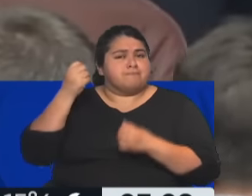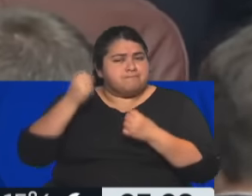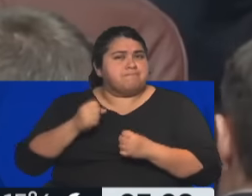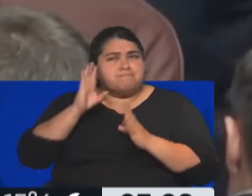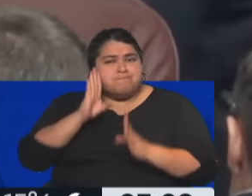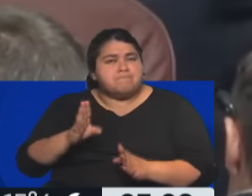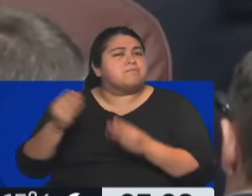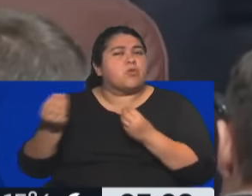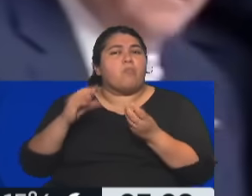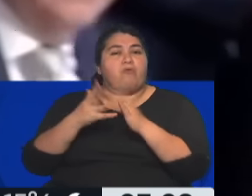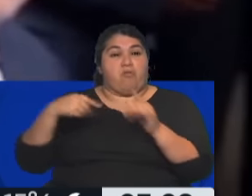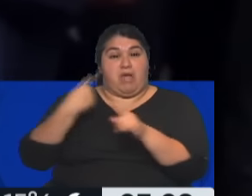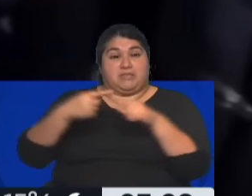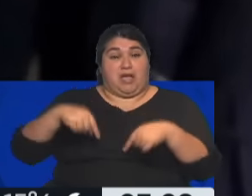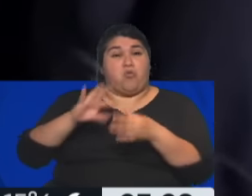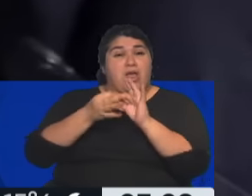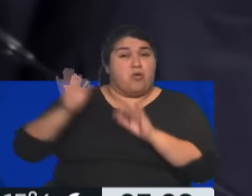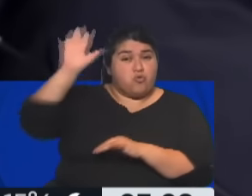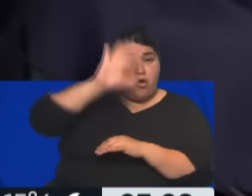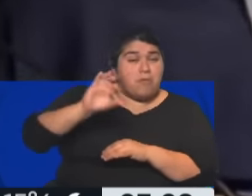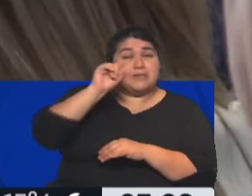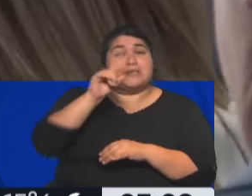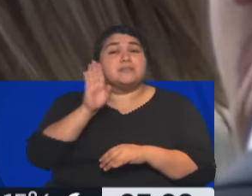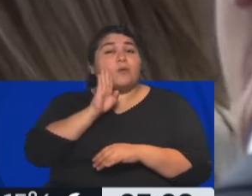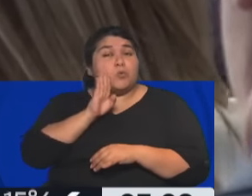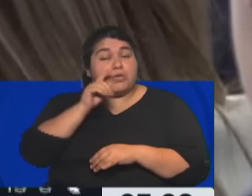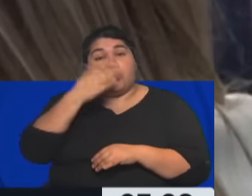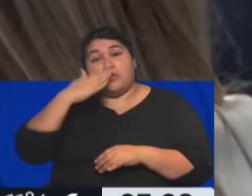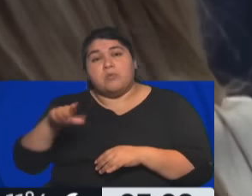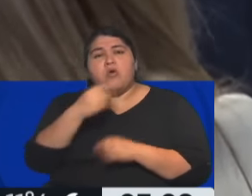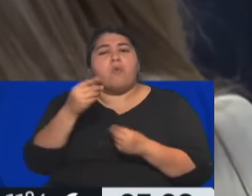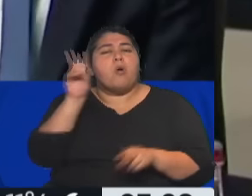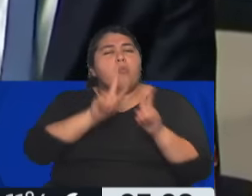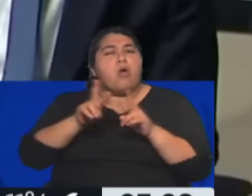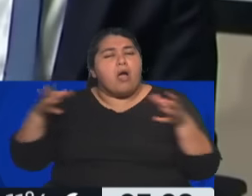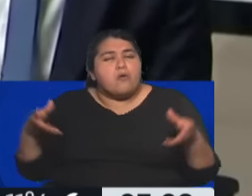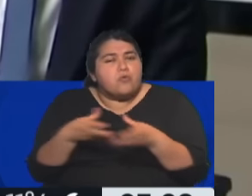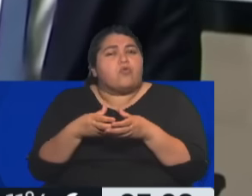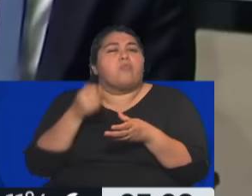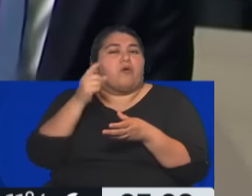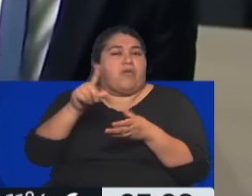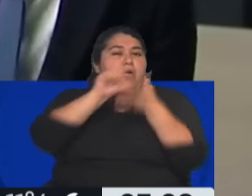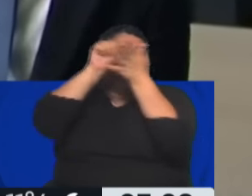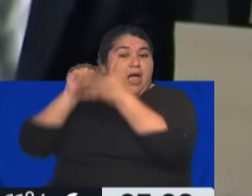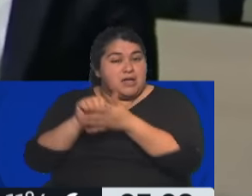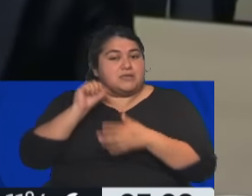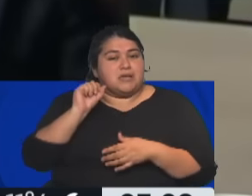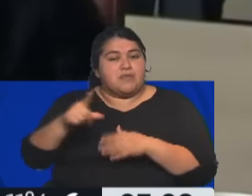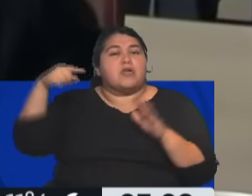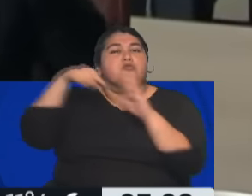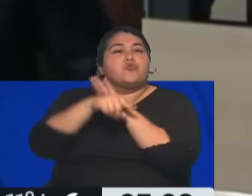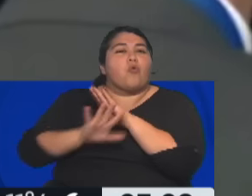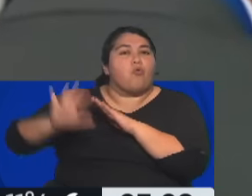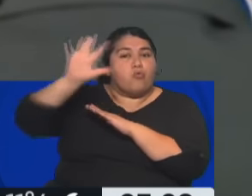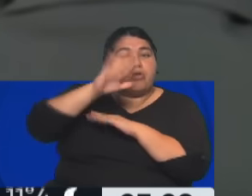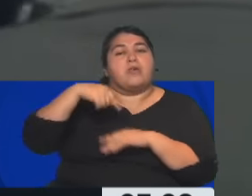unidad exhibida hasta ahora por Europa y Estados Unidos y por otro, a crear una coalición antioccidental con naciones del denominado Sur Global y